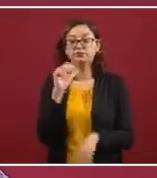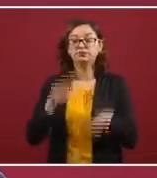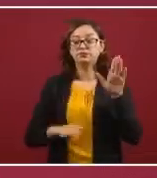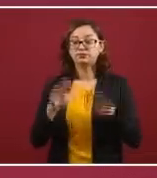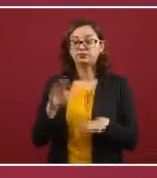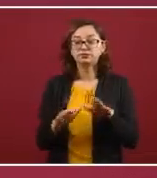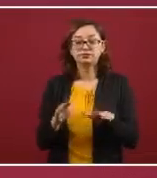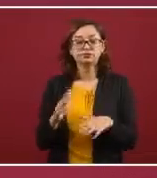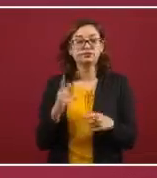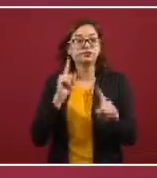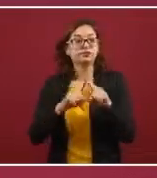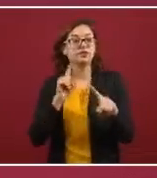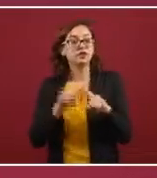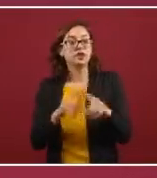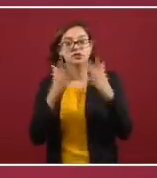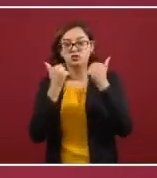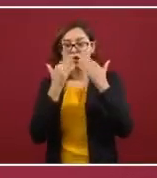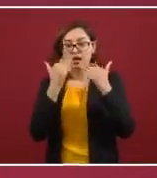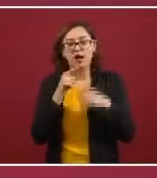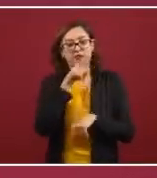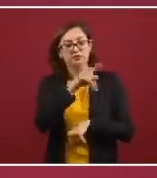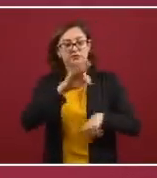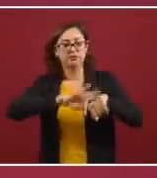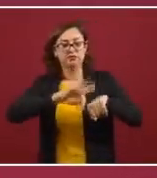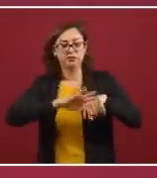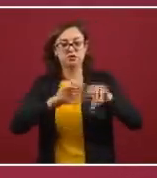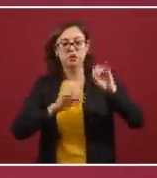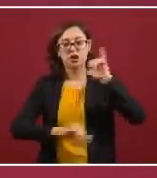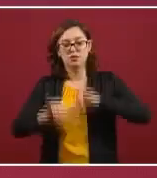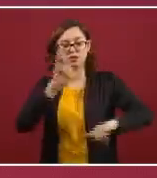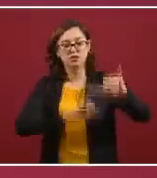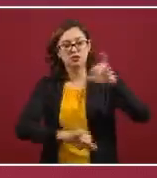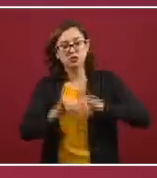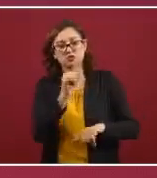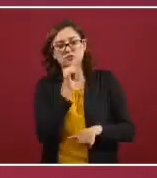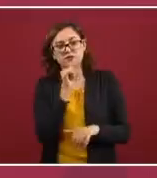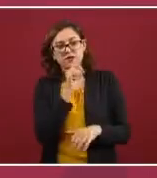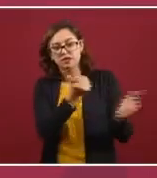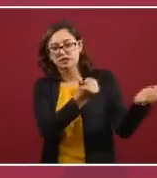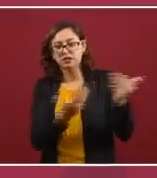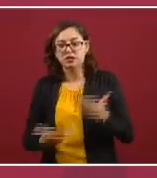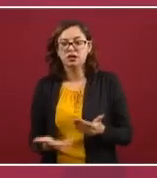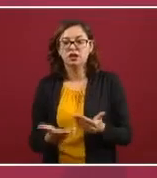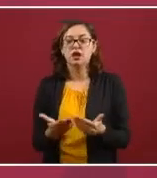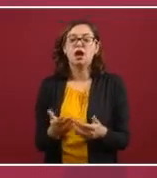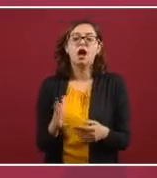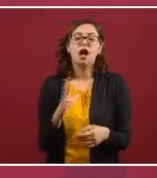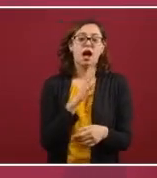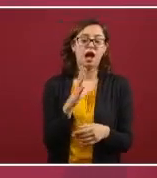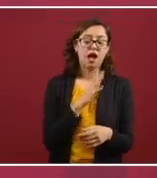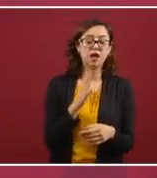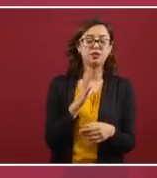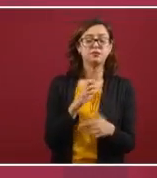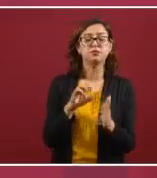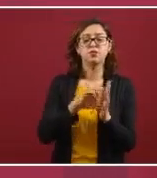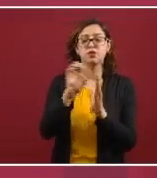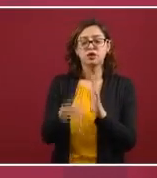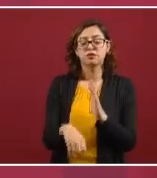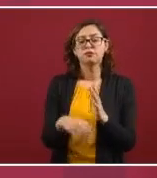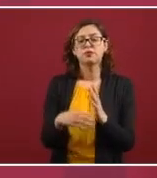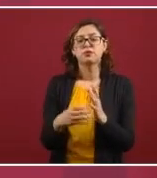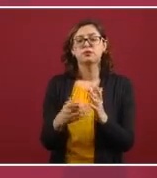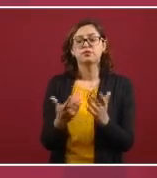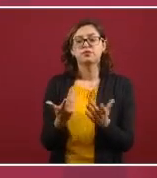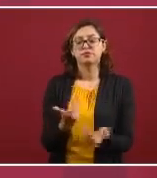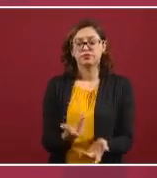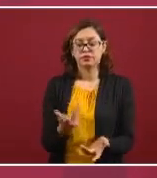proveedor el que va tardándose. Algunos casos, por ejemplo, de medicamentos que son entregados por